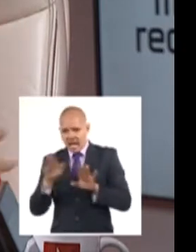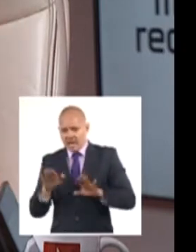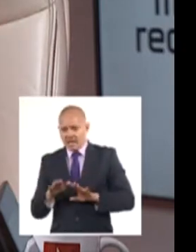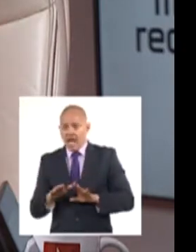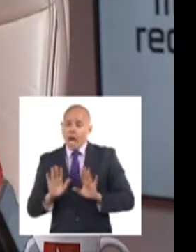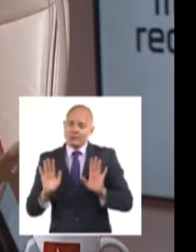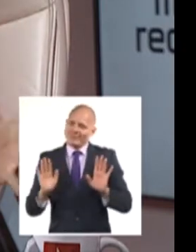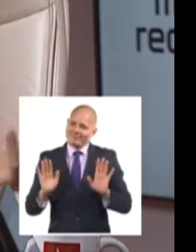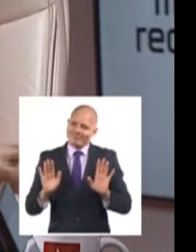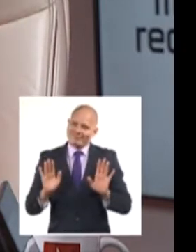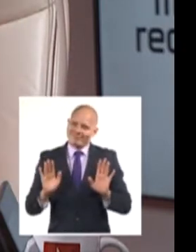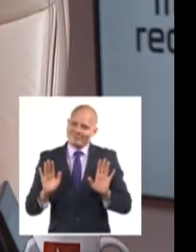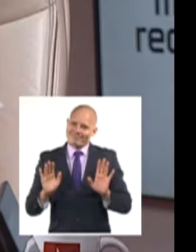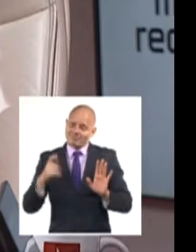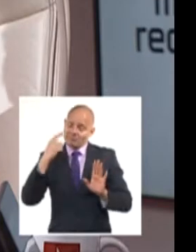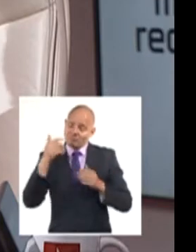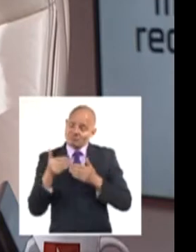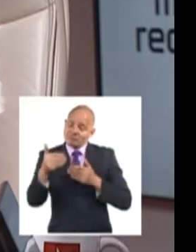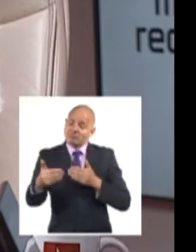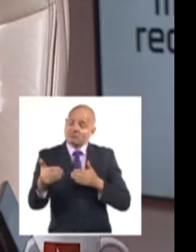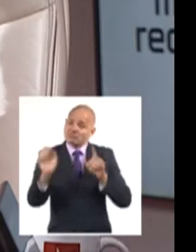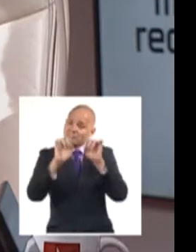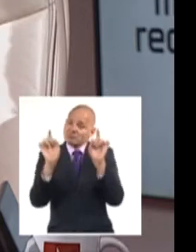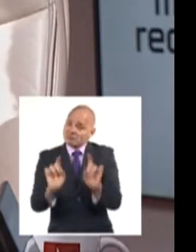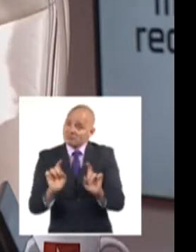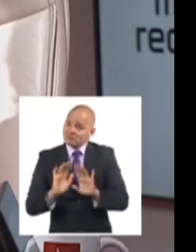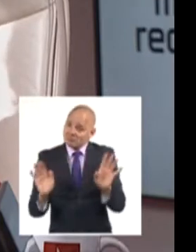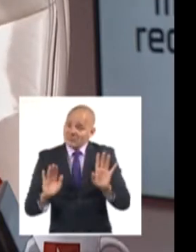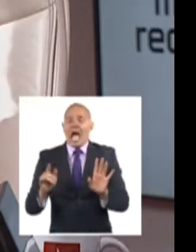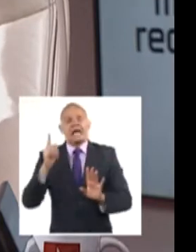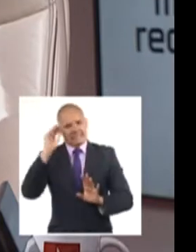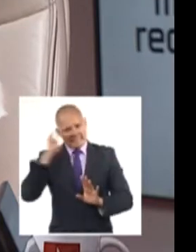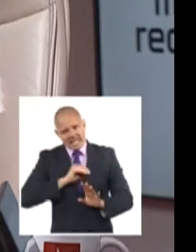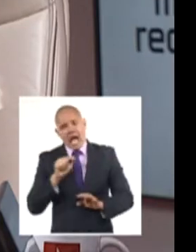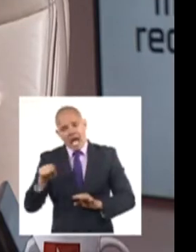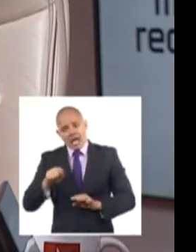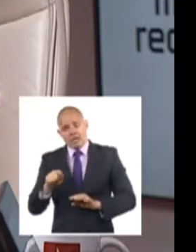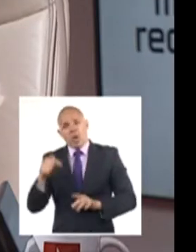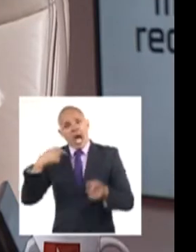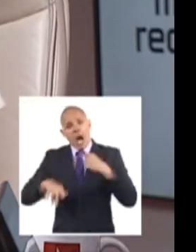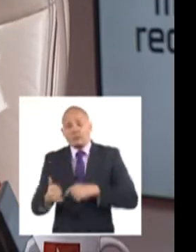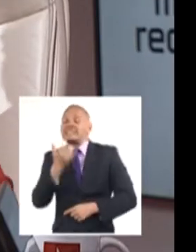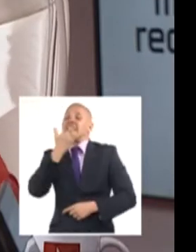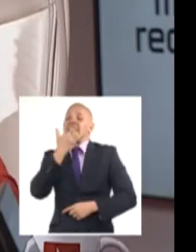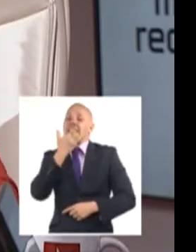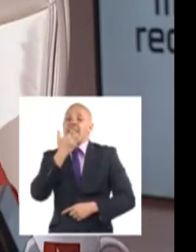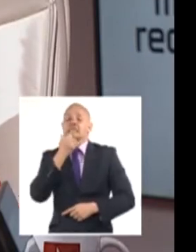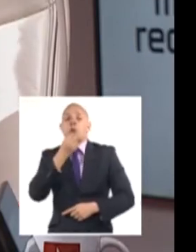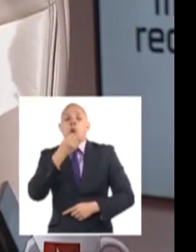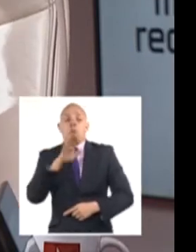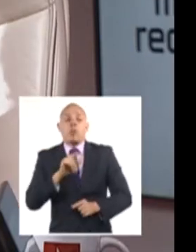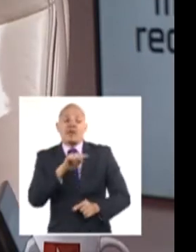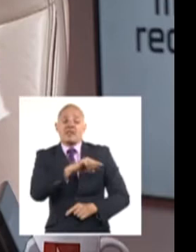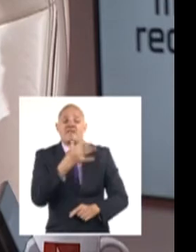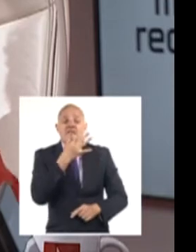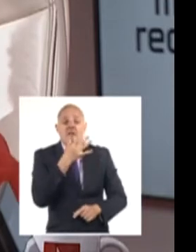como bien dices tú readecuarse este yo estoy segura que sigan a rodolfo hernández pues